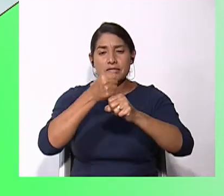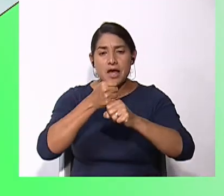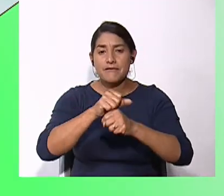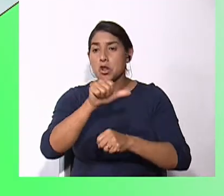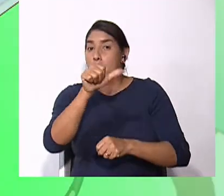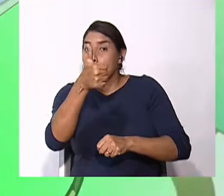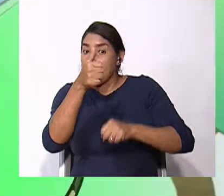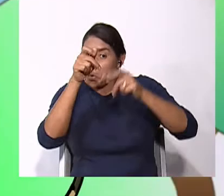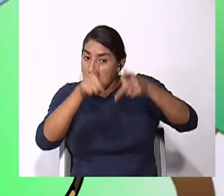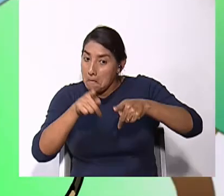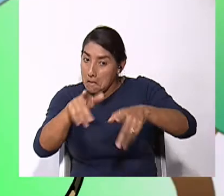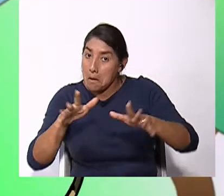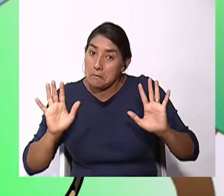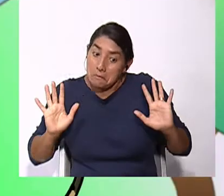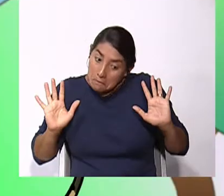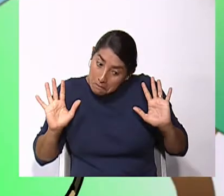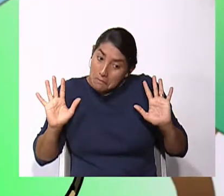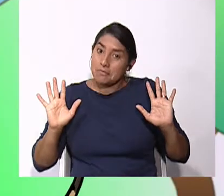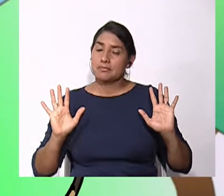ajeno.